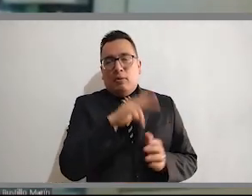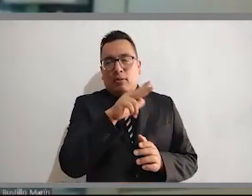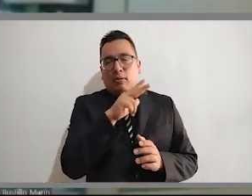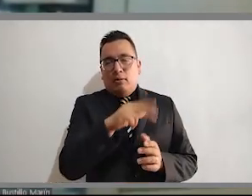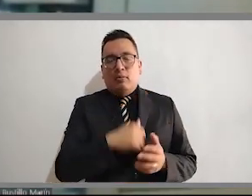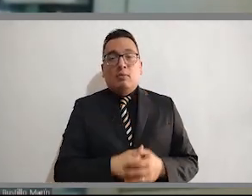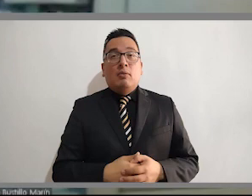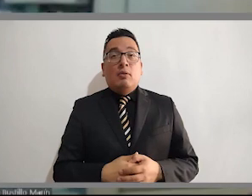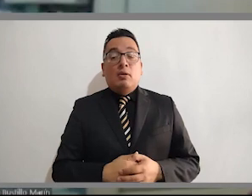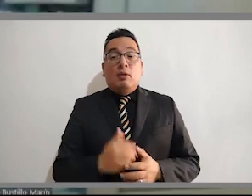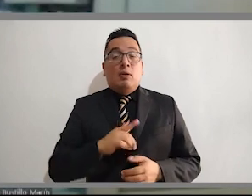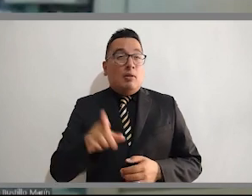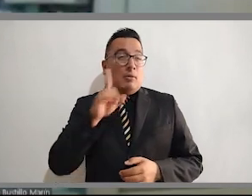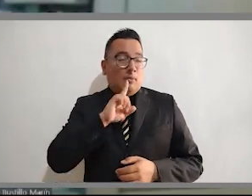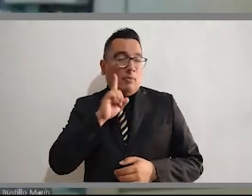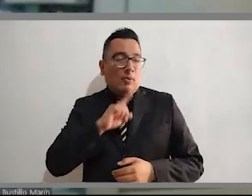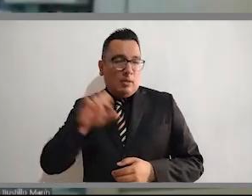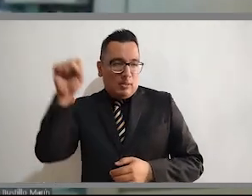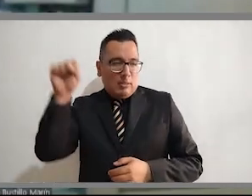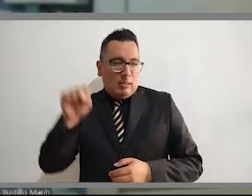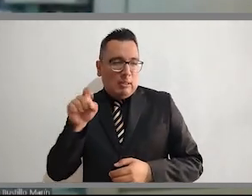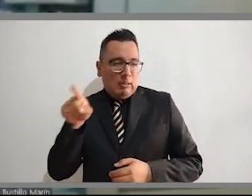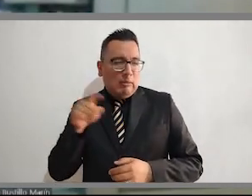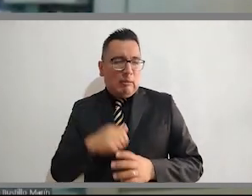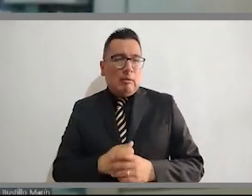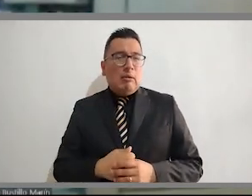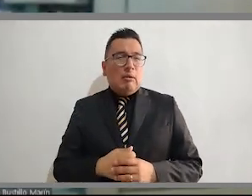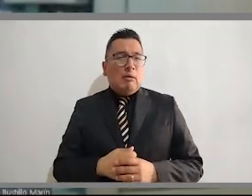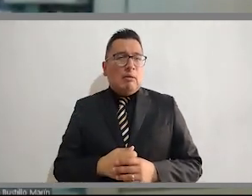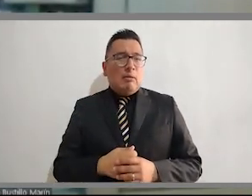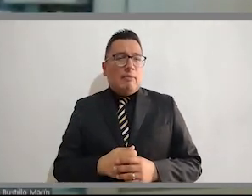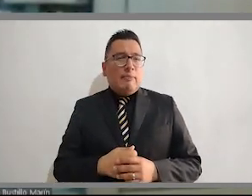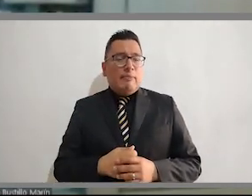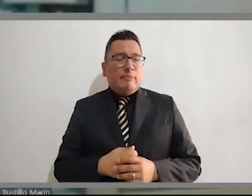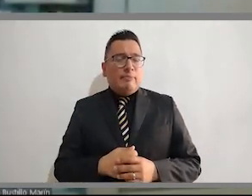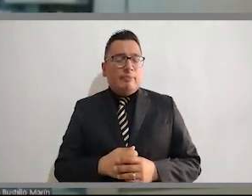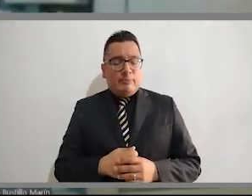vivir, la síndica municipal,